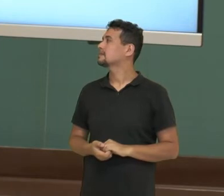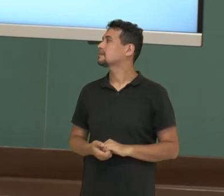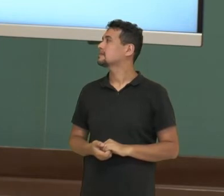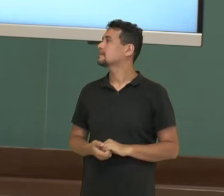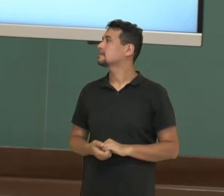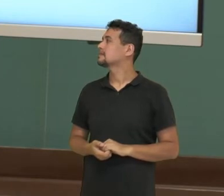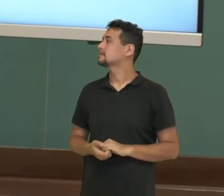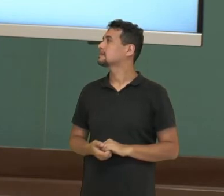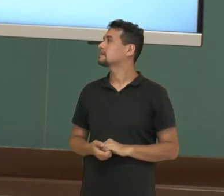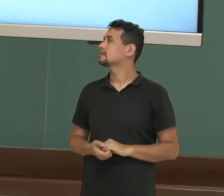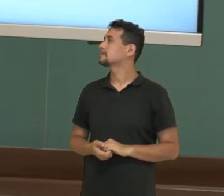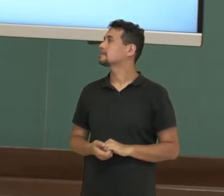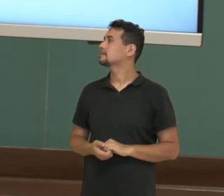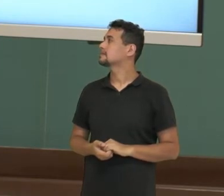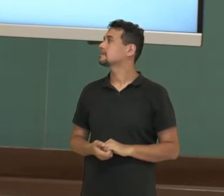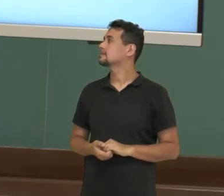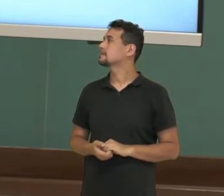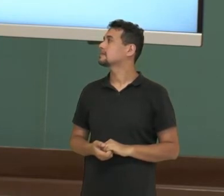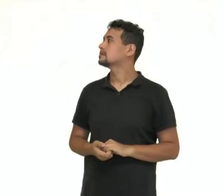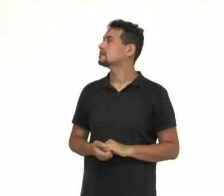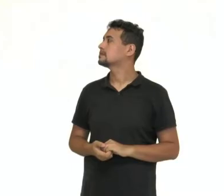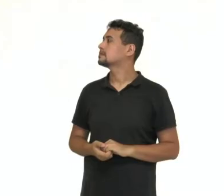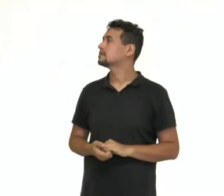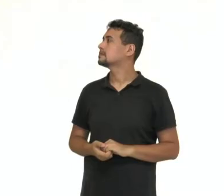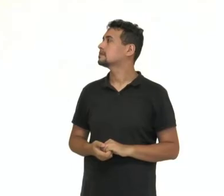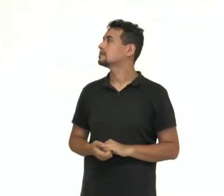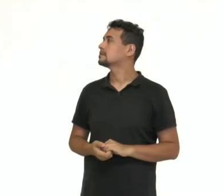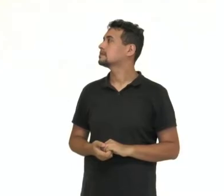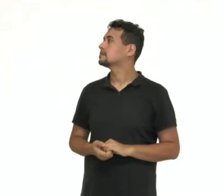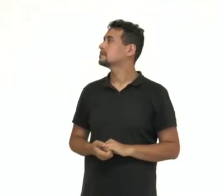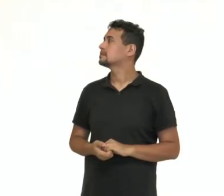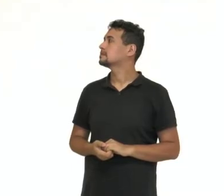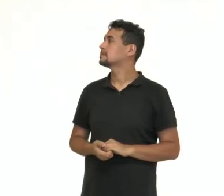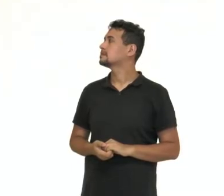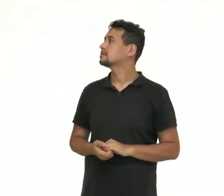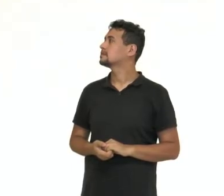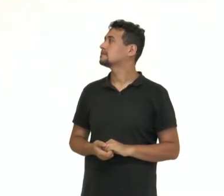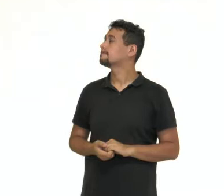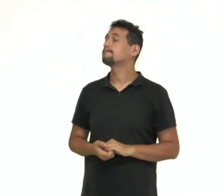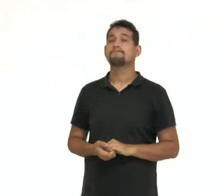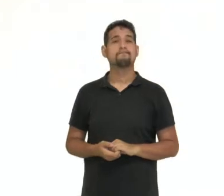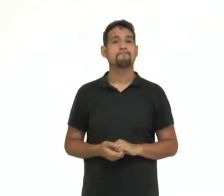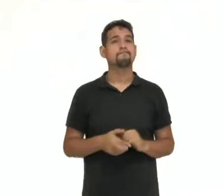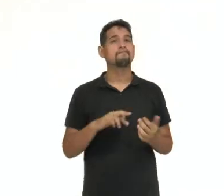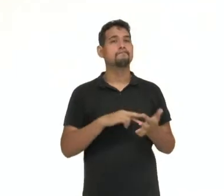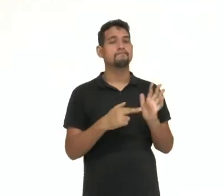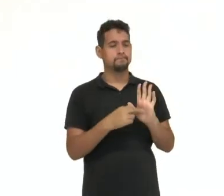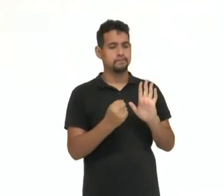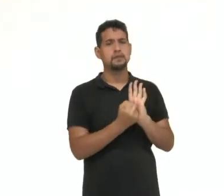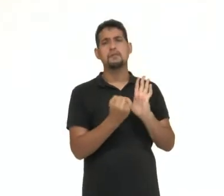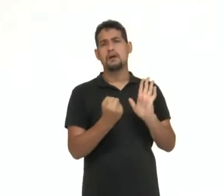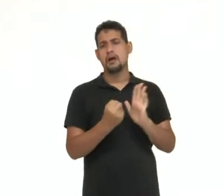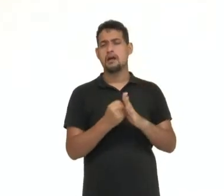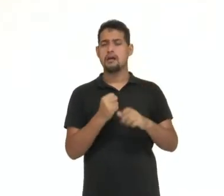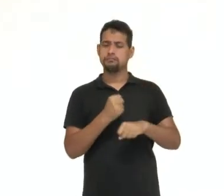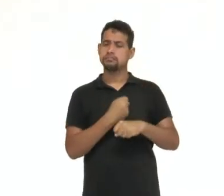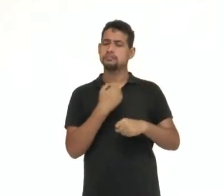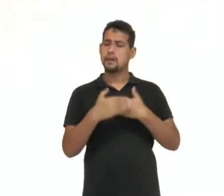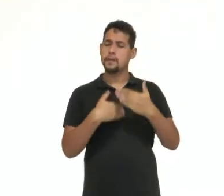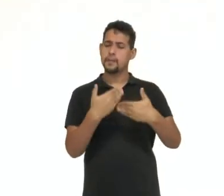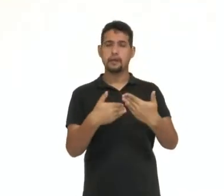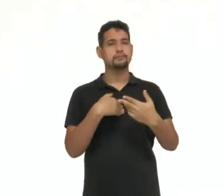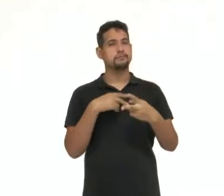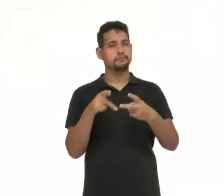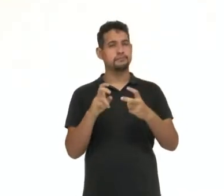1989, el domingo, el año pasado. Esses são os marcadores temporais. A gente viu aqui, ó.